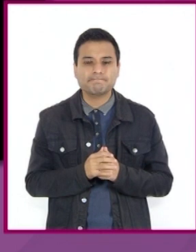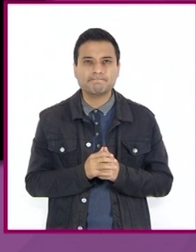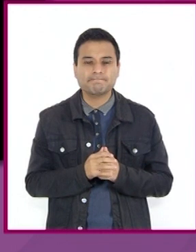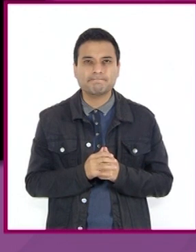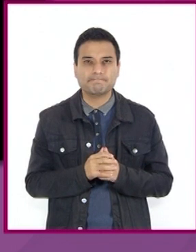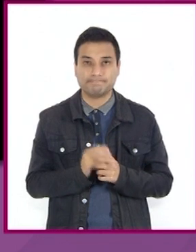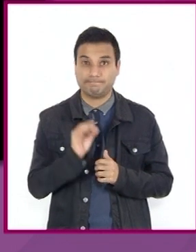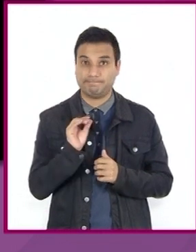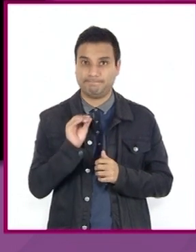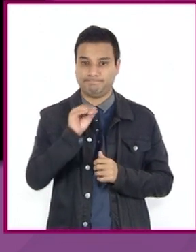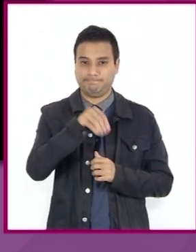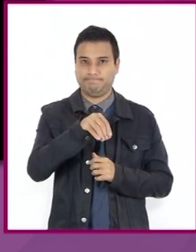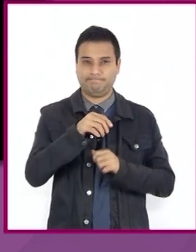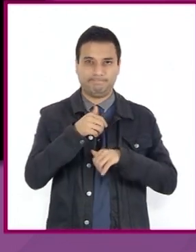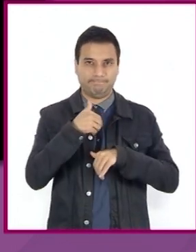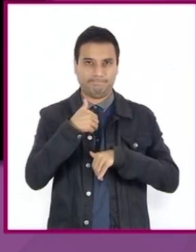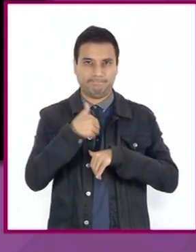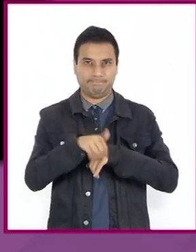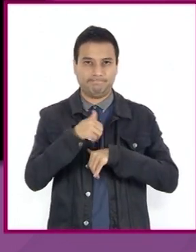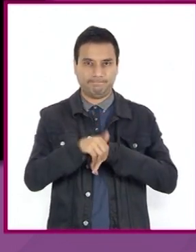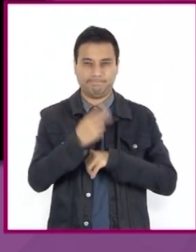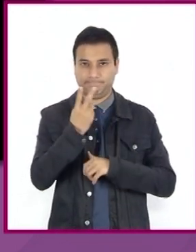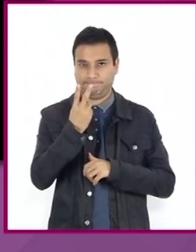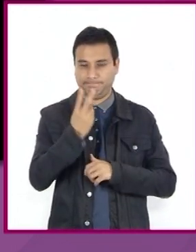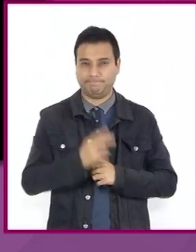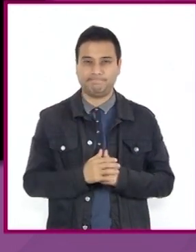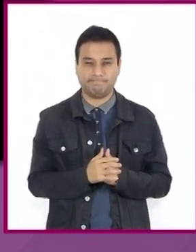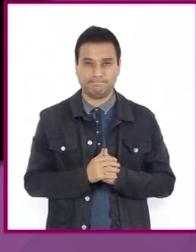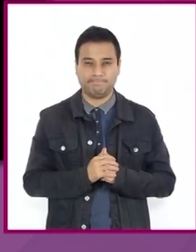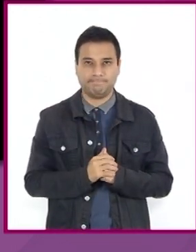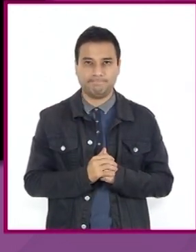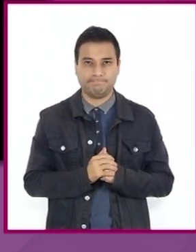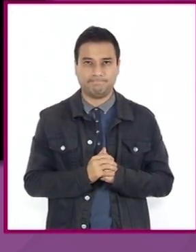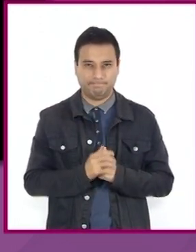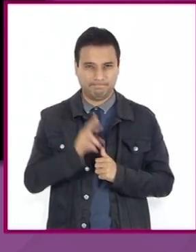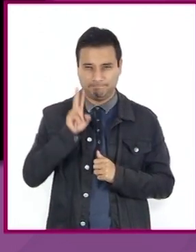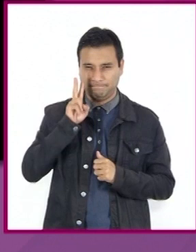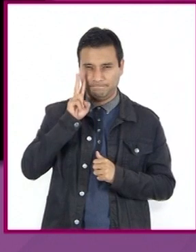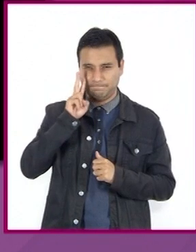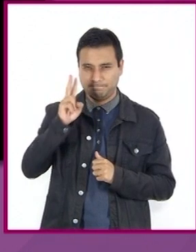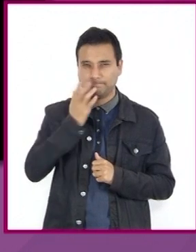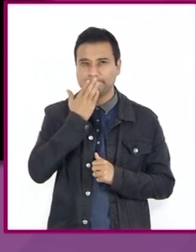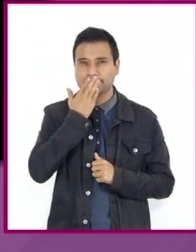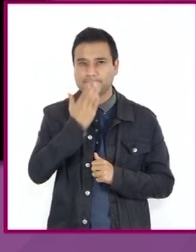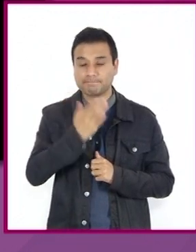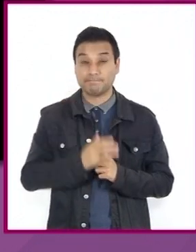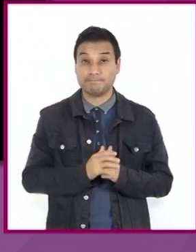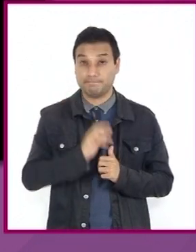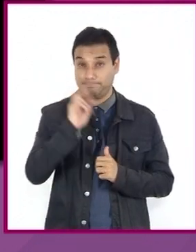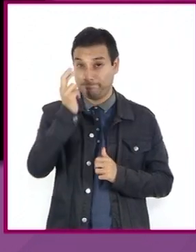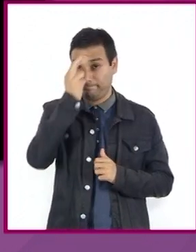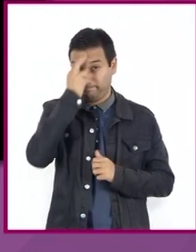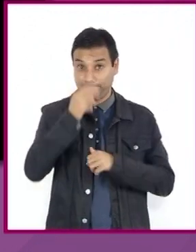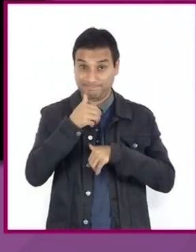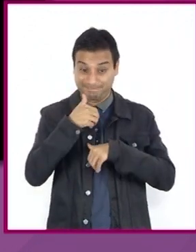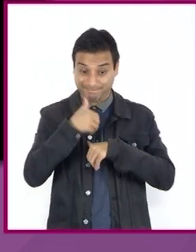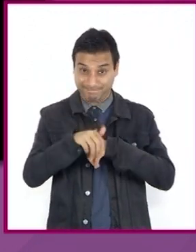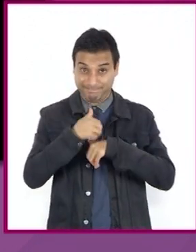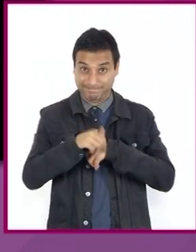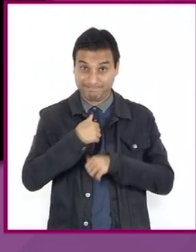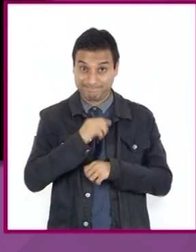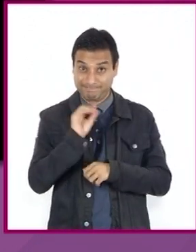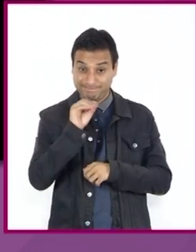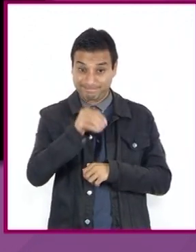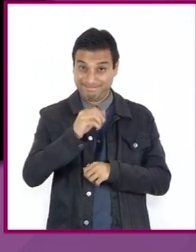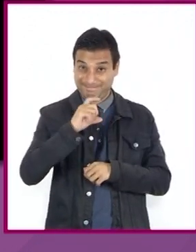Queremos colocar un 2. Entonces, observen bien. Recuerden, los números que colocamos se llaman